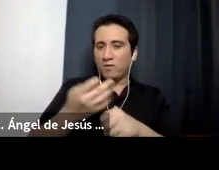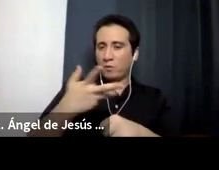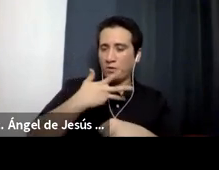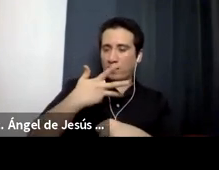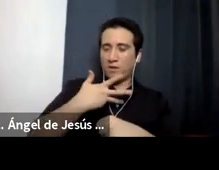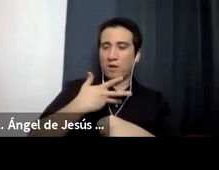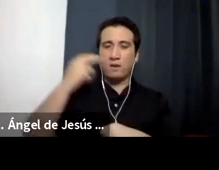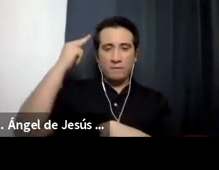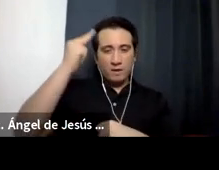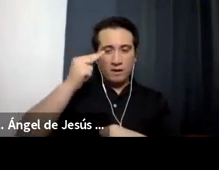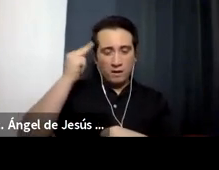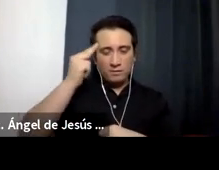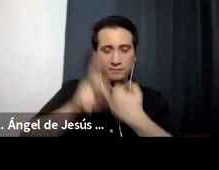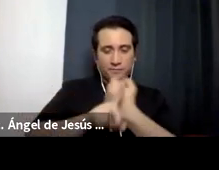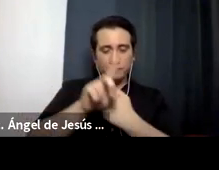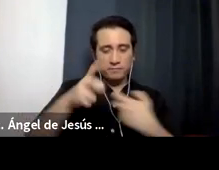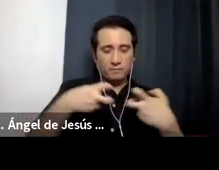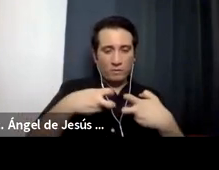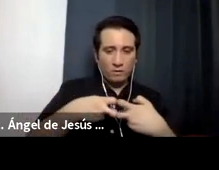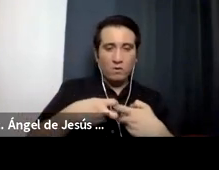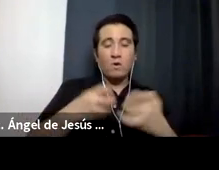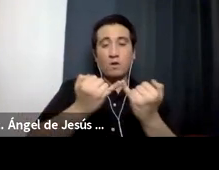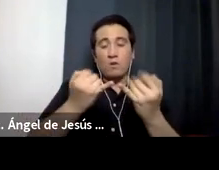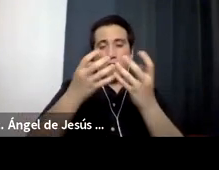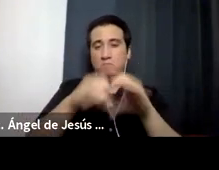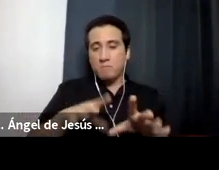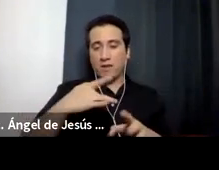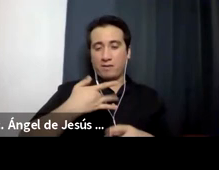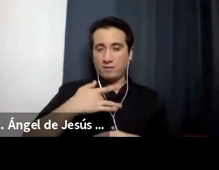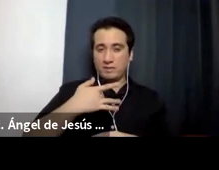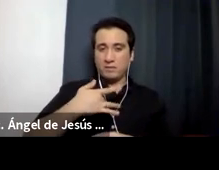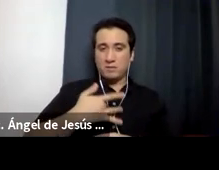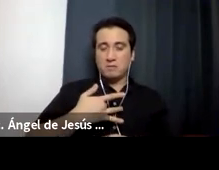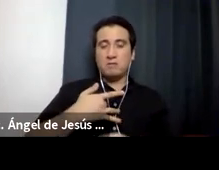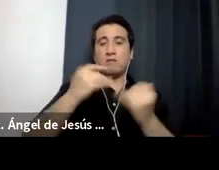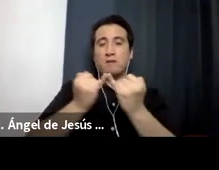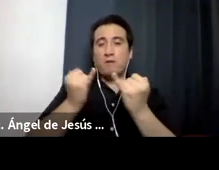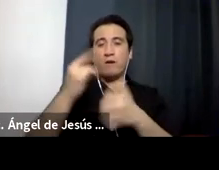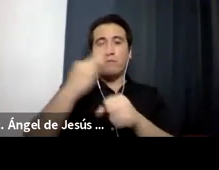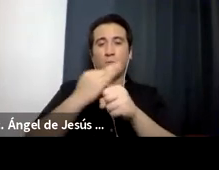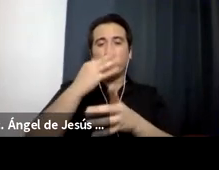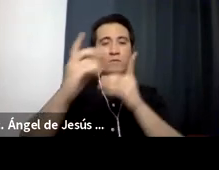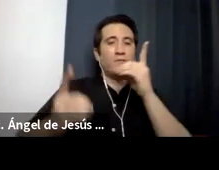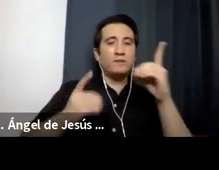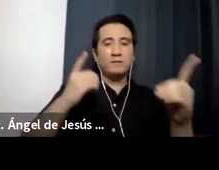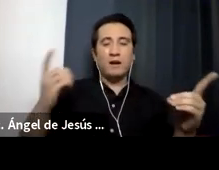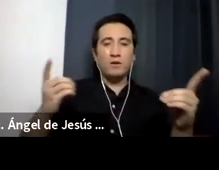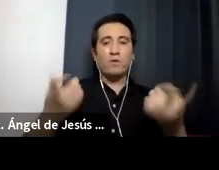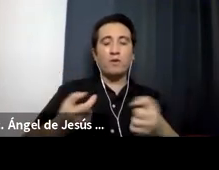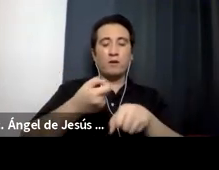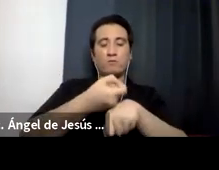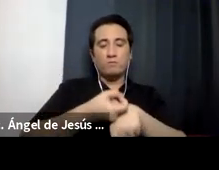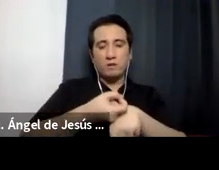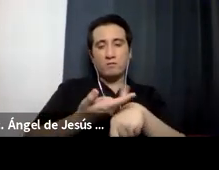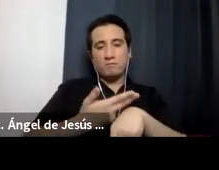la neuropatía o pérdida de sensibilidad y el momento en el que se desarrolla una úlcera. Es muy importante estar